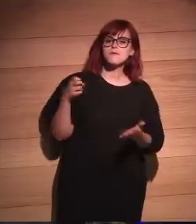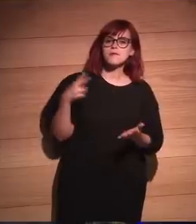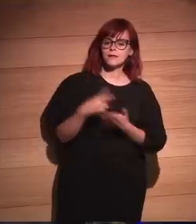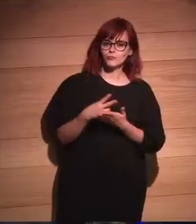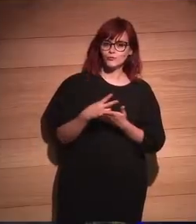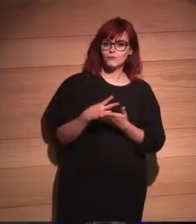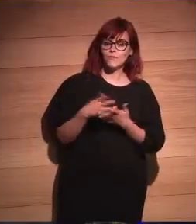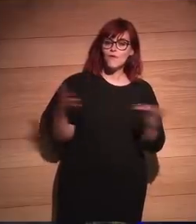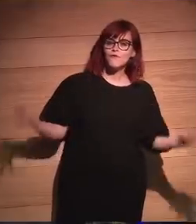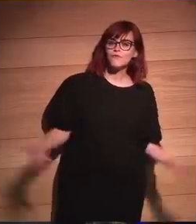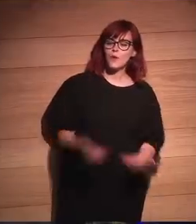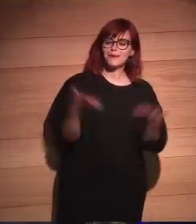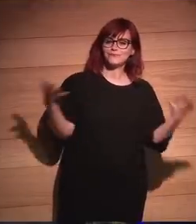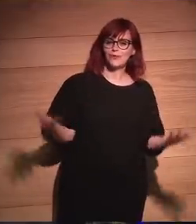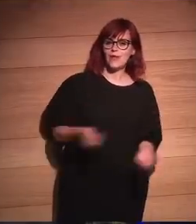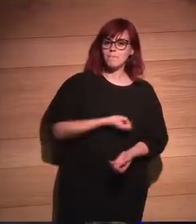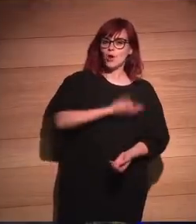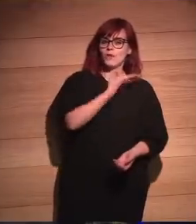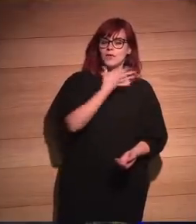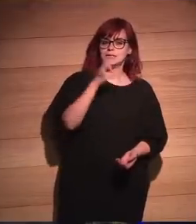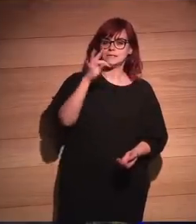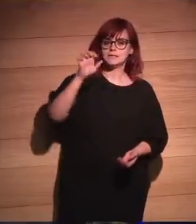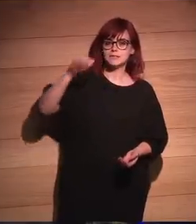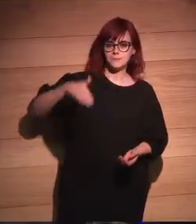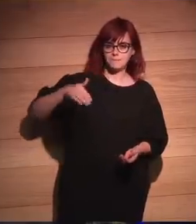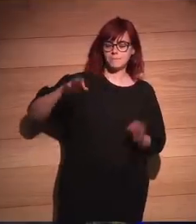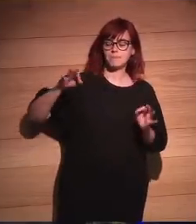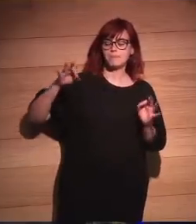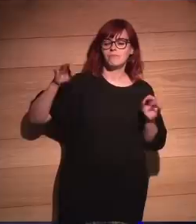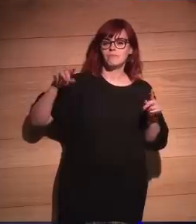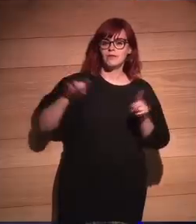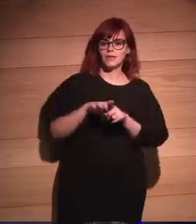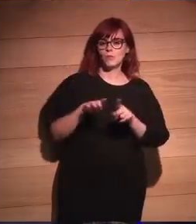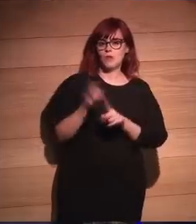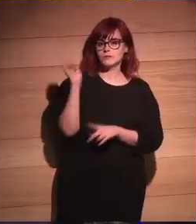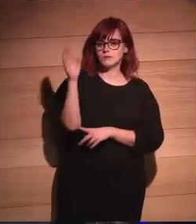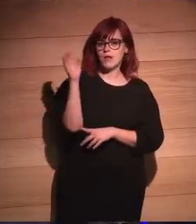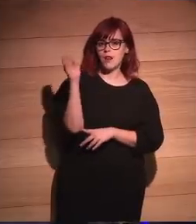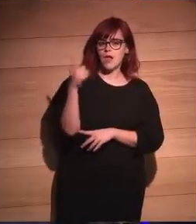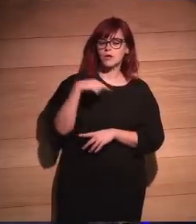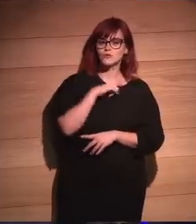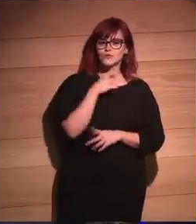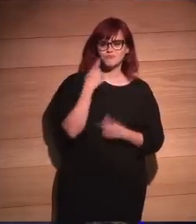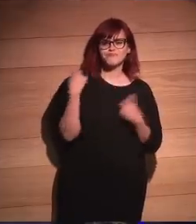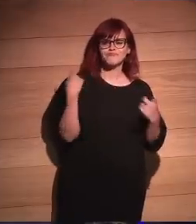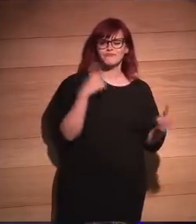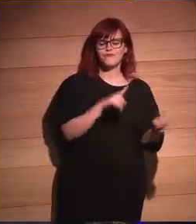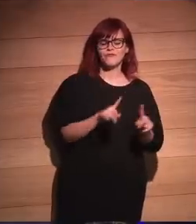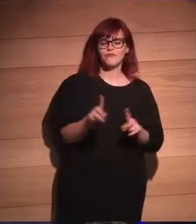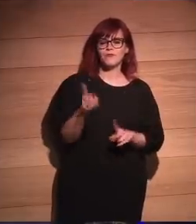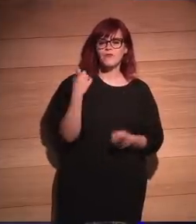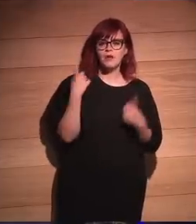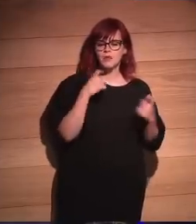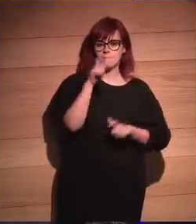el de fomento de las vocaciones STEM, de alguna manera, ¿no? Que salía también en la charla. Tenemos una deficiencia, una carencia